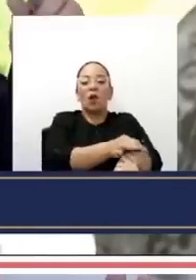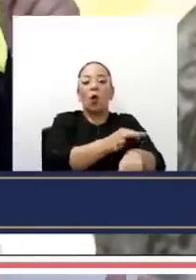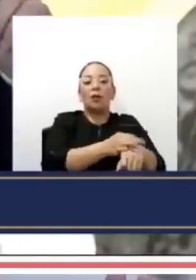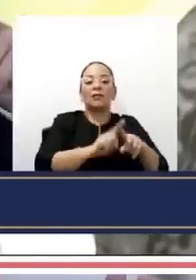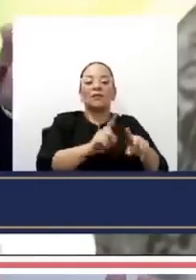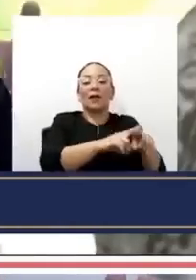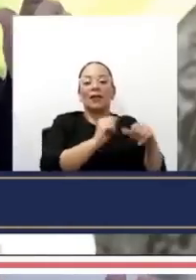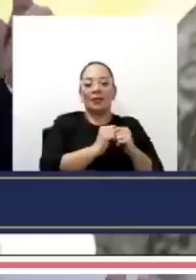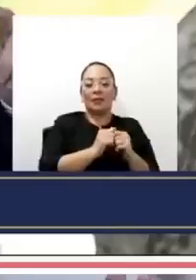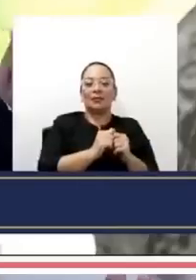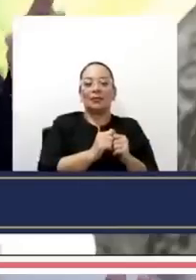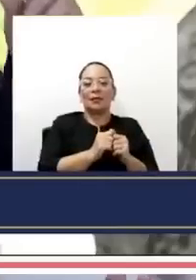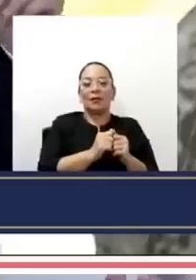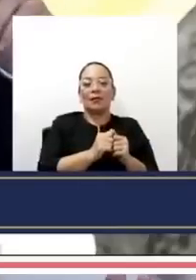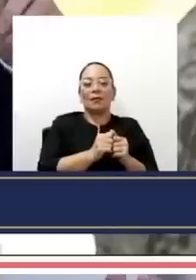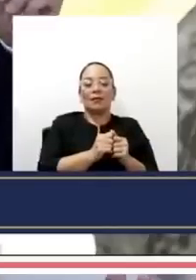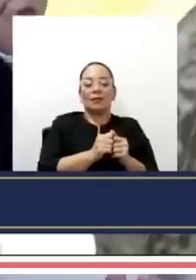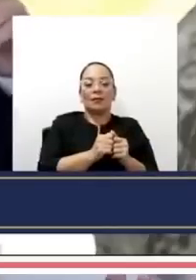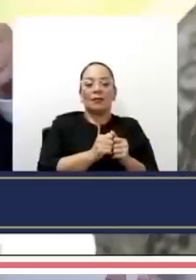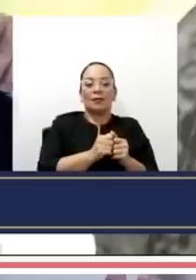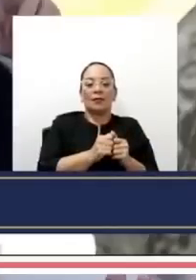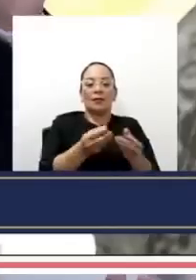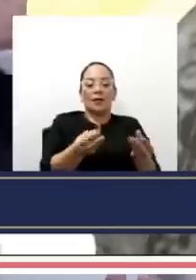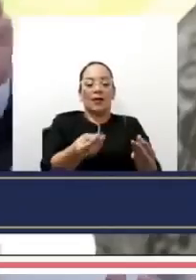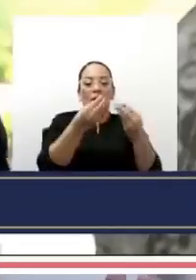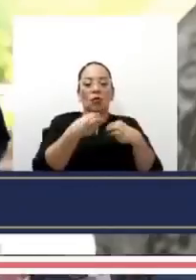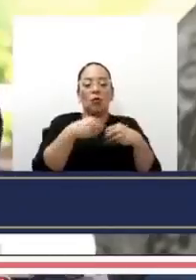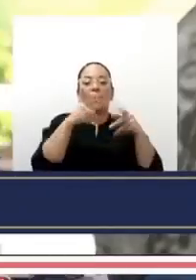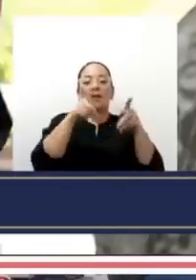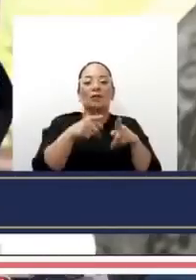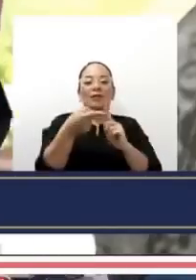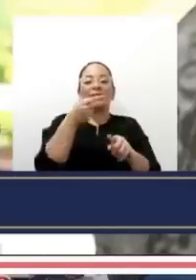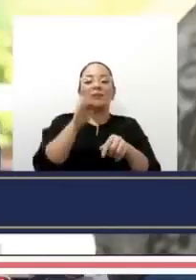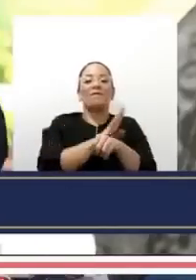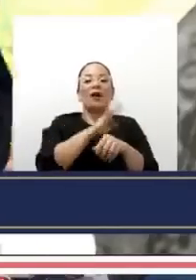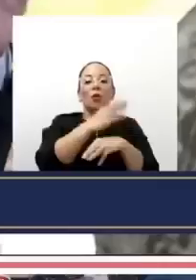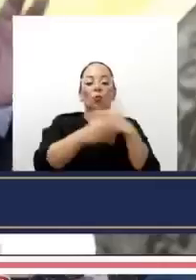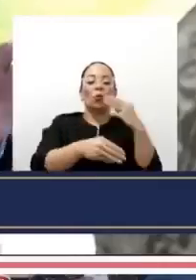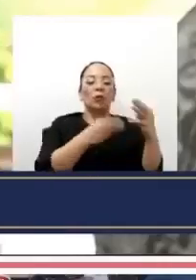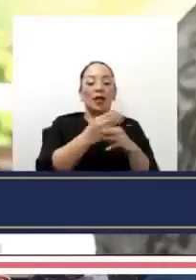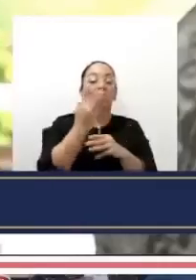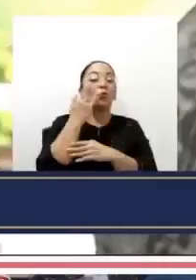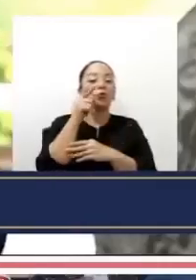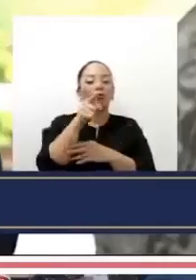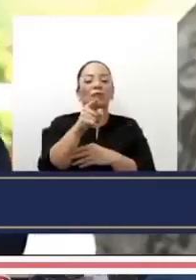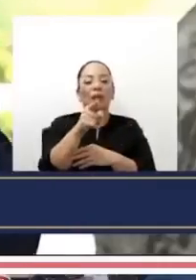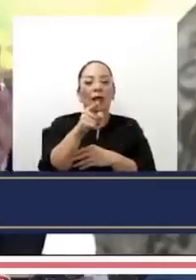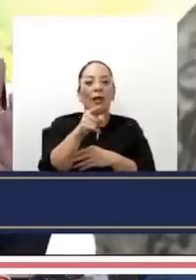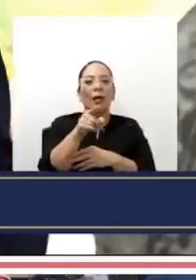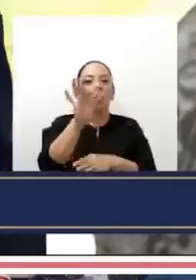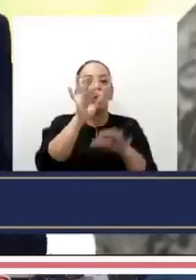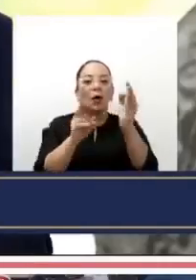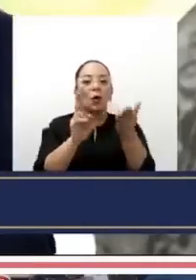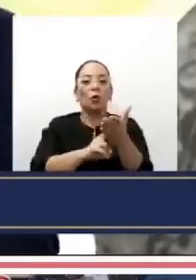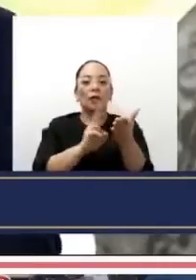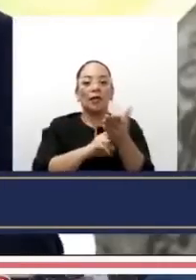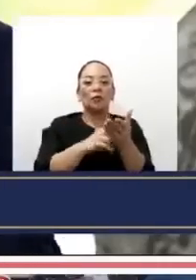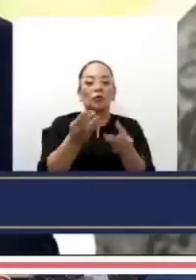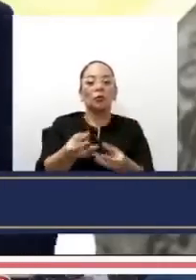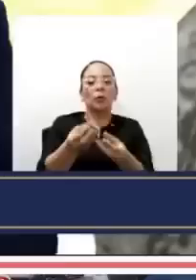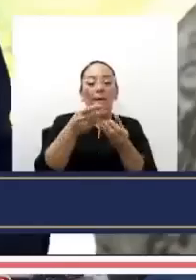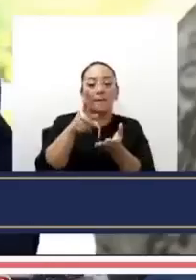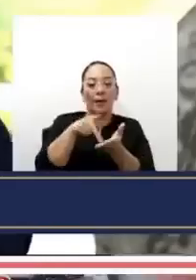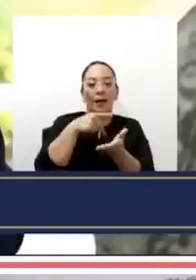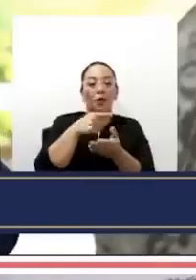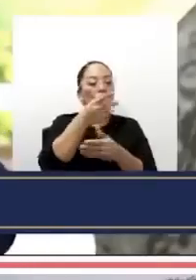a pagos que le hizo a usted gente del Banco Mundial porque usted les conseguía contratos, entonces le pagaron y usted compró